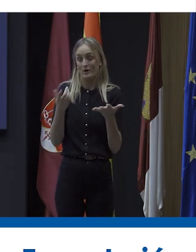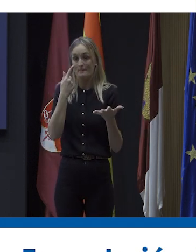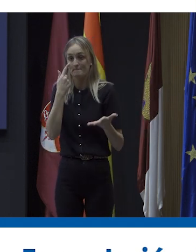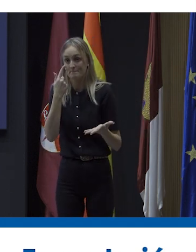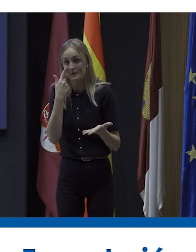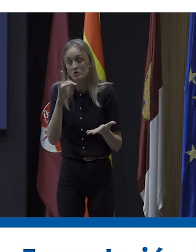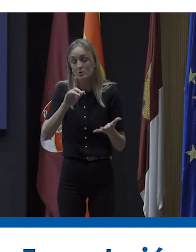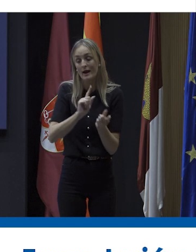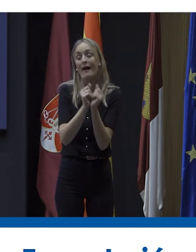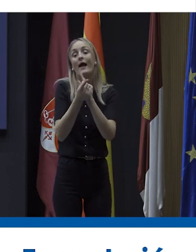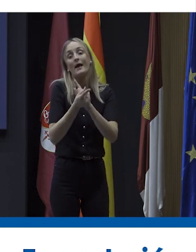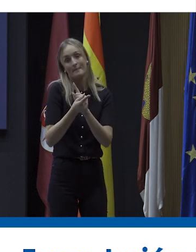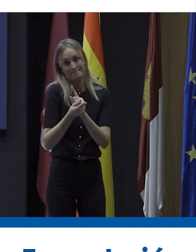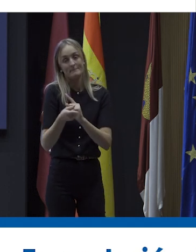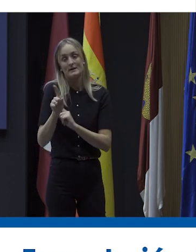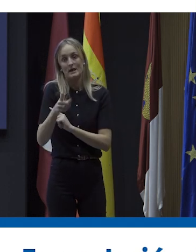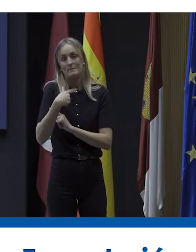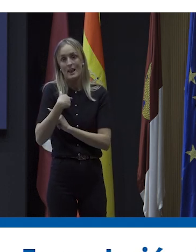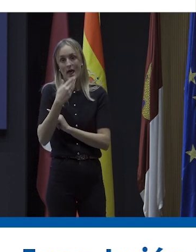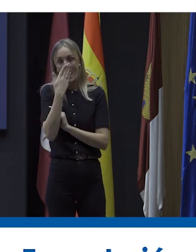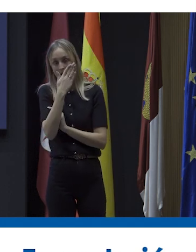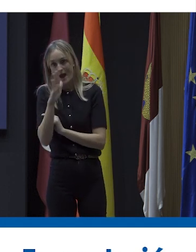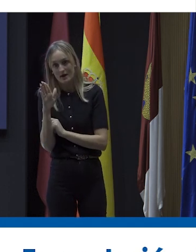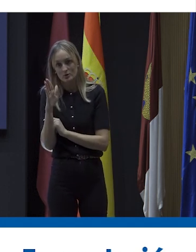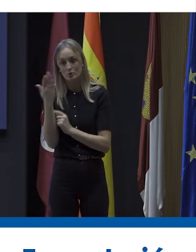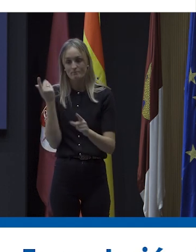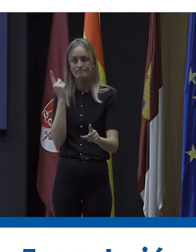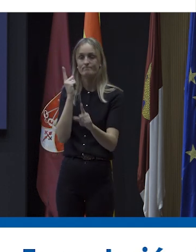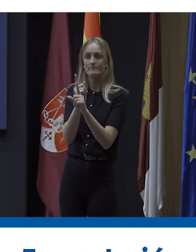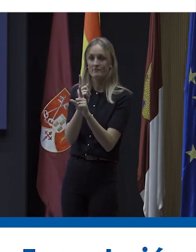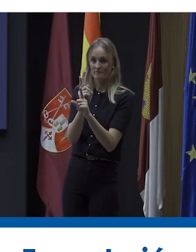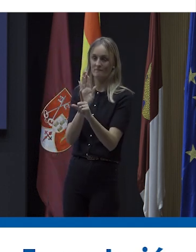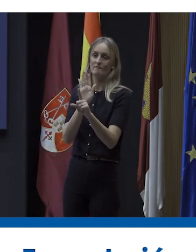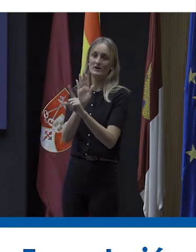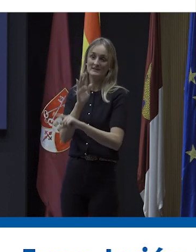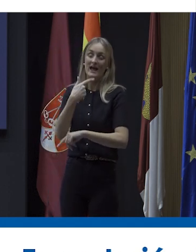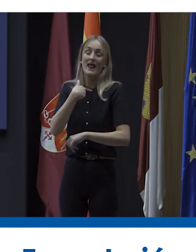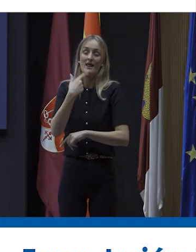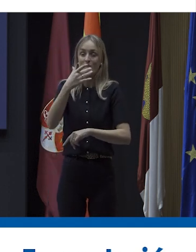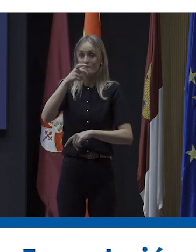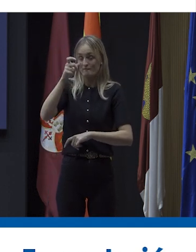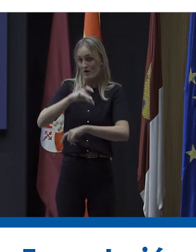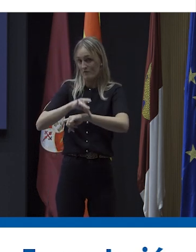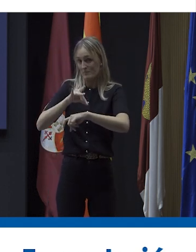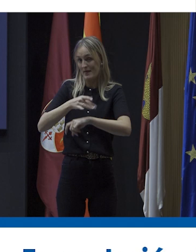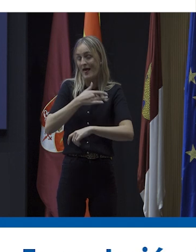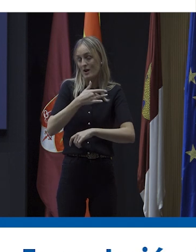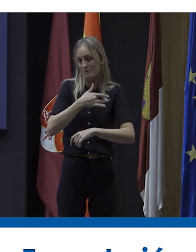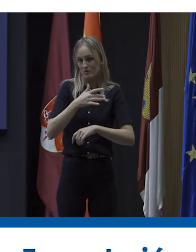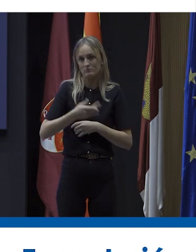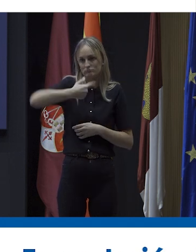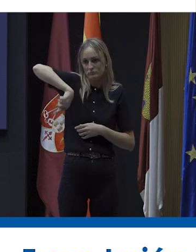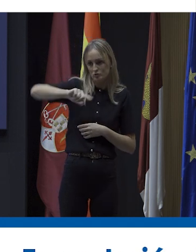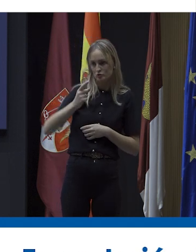todo lo que es un poco la actitud frente a la enfermedad cardiovascular. Y es algo que ahora tenemos como súper asumido en